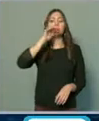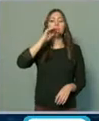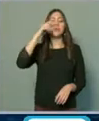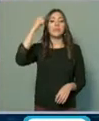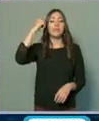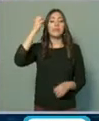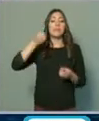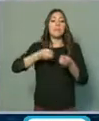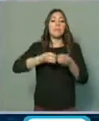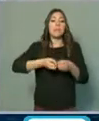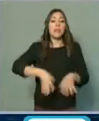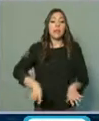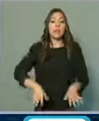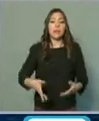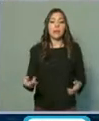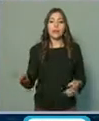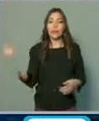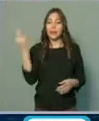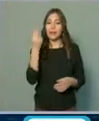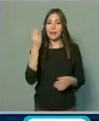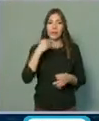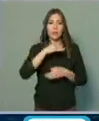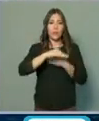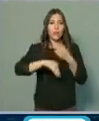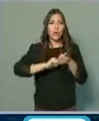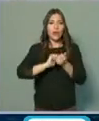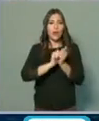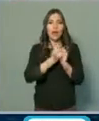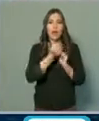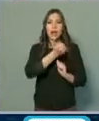cada alumno socio de aprendizaje en